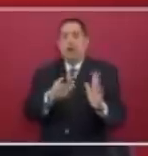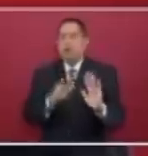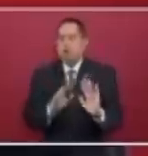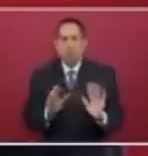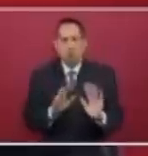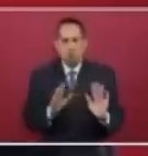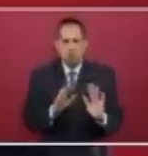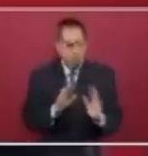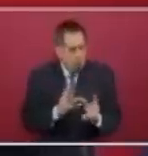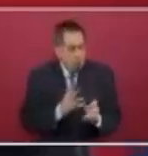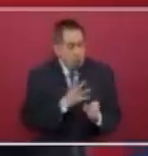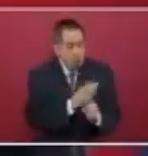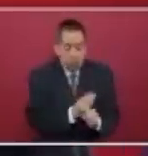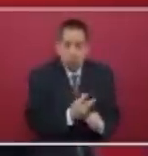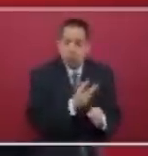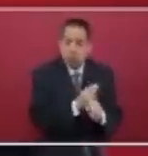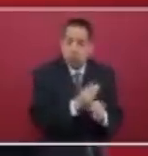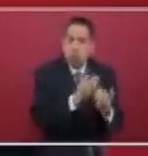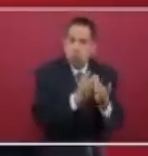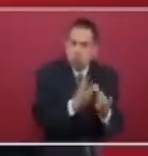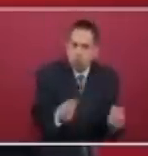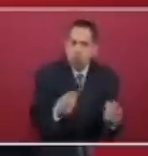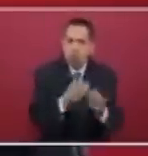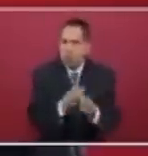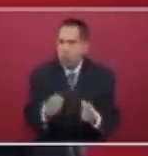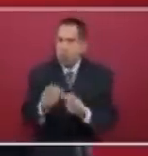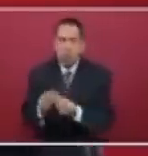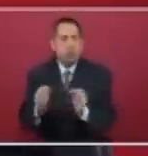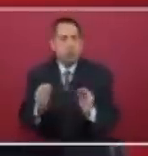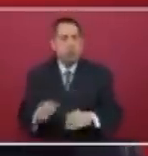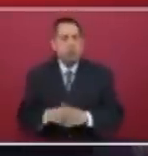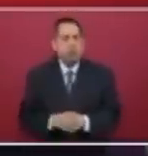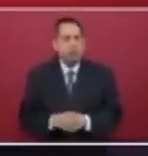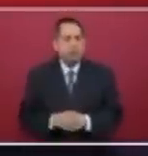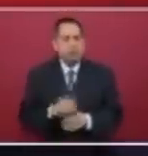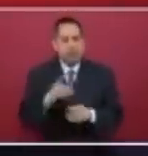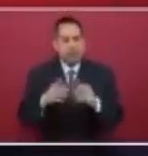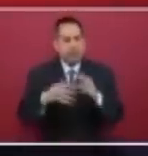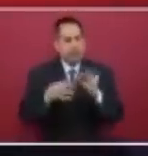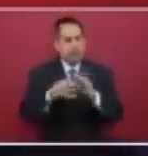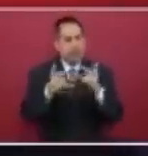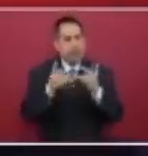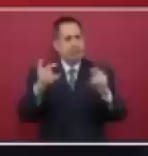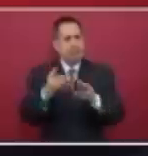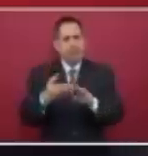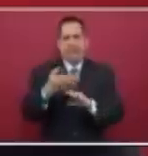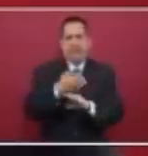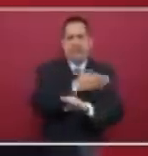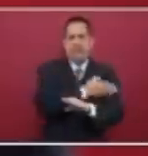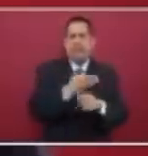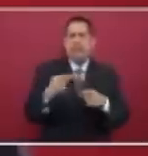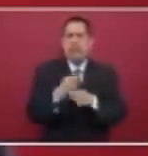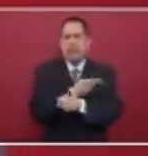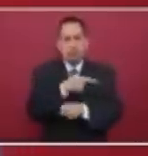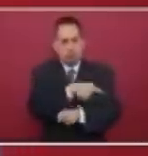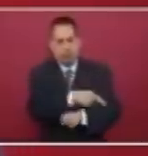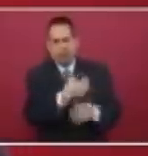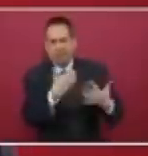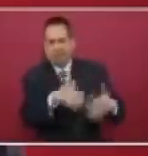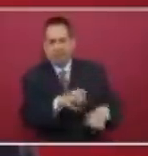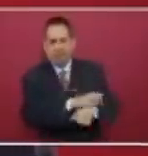había venido haciendo queremos decir los antecedentes cronológicos reales que tuvo todo este gran proyecto